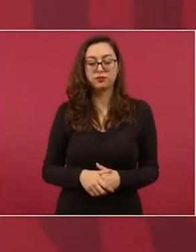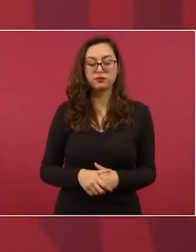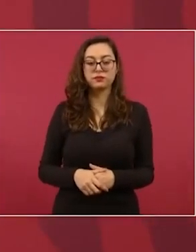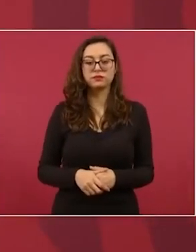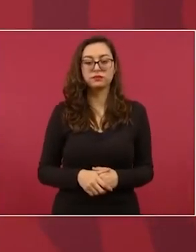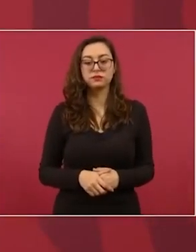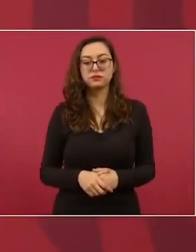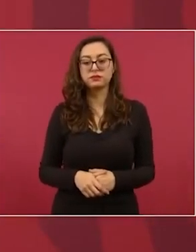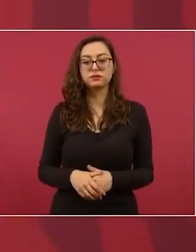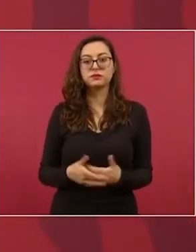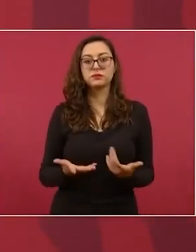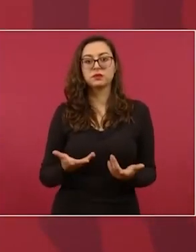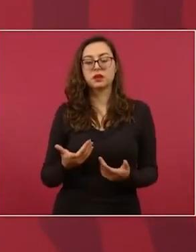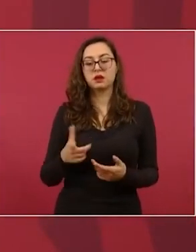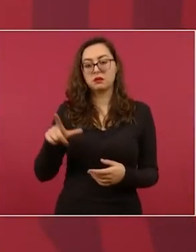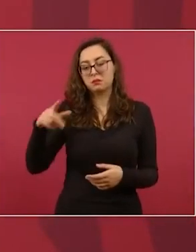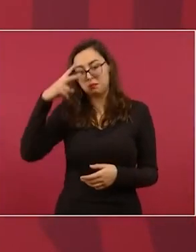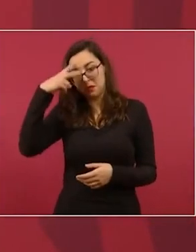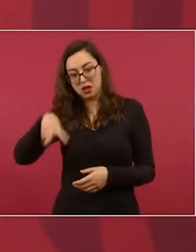una empresa estadounidense.